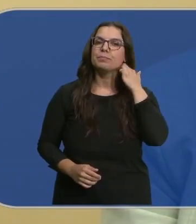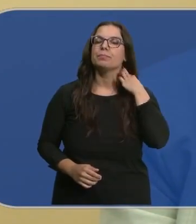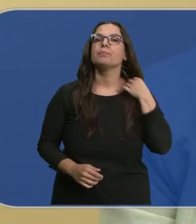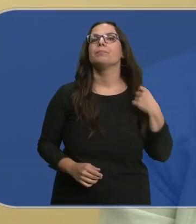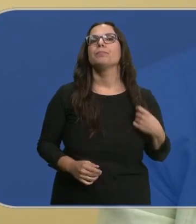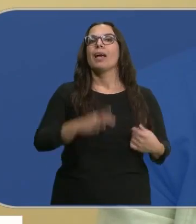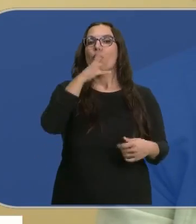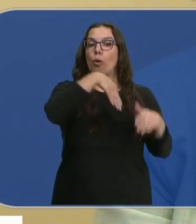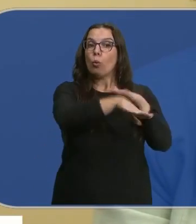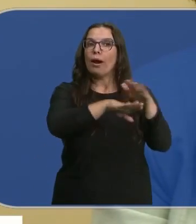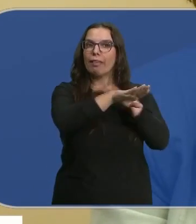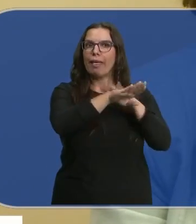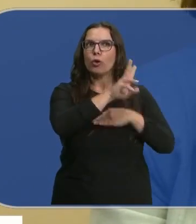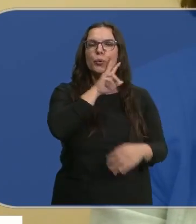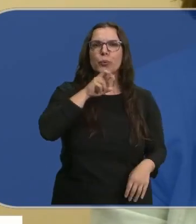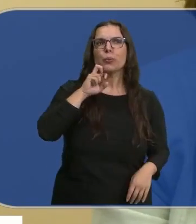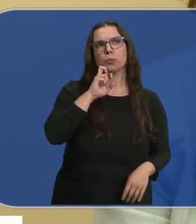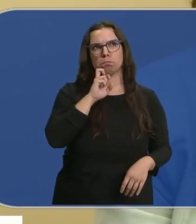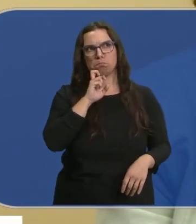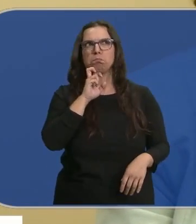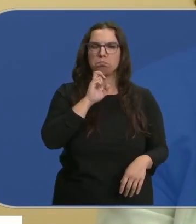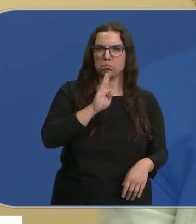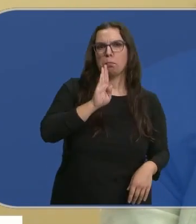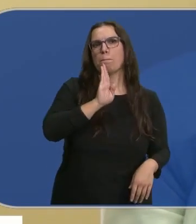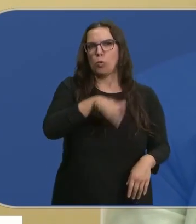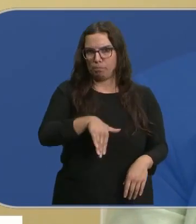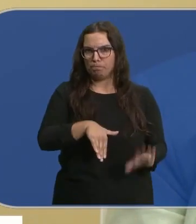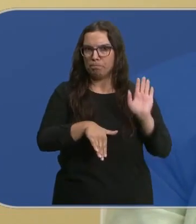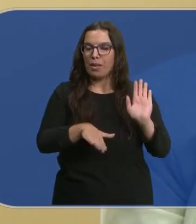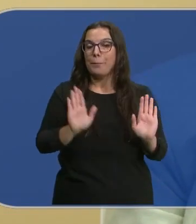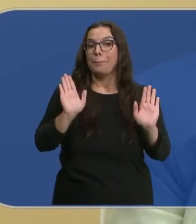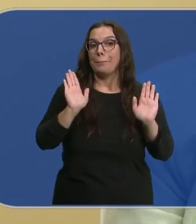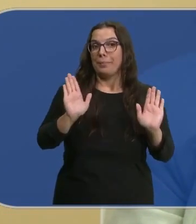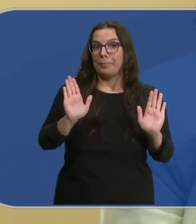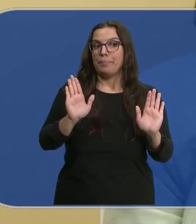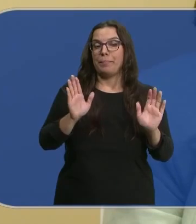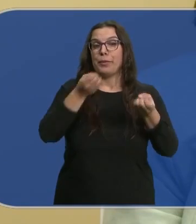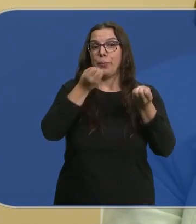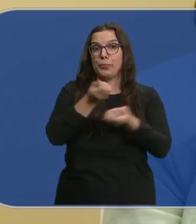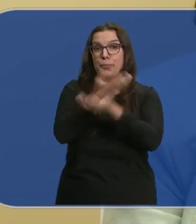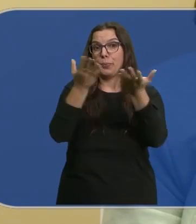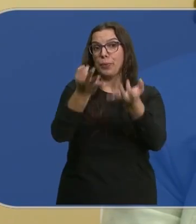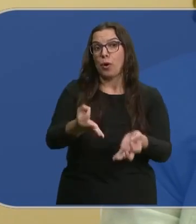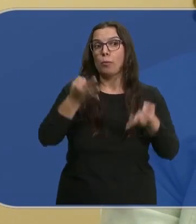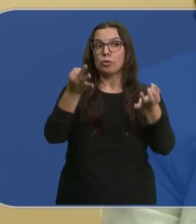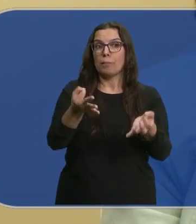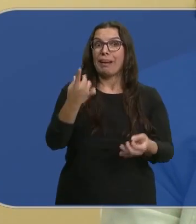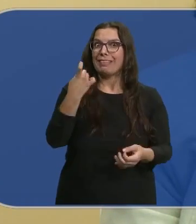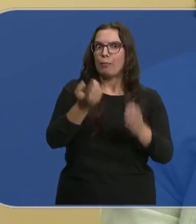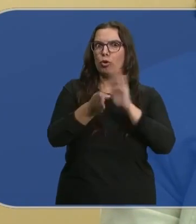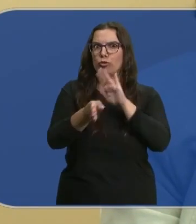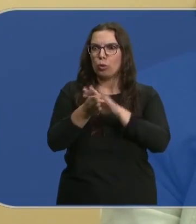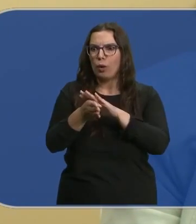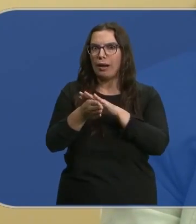Nuestro stock está dentro de unos límites aceptables, pero el mensaje, como siempre, necesitamos